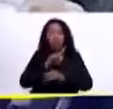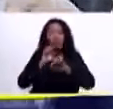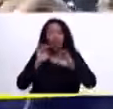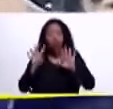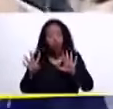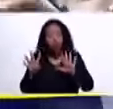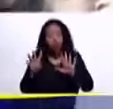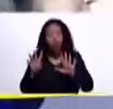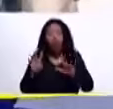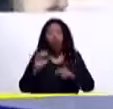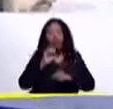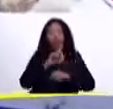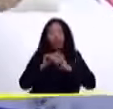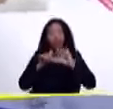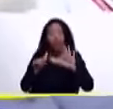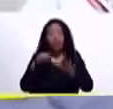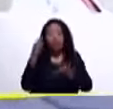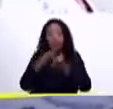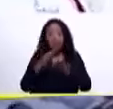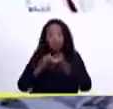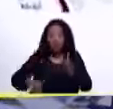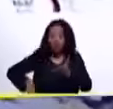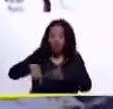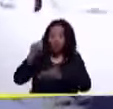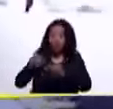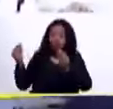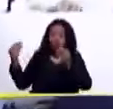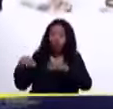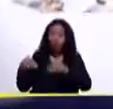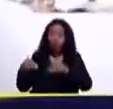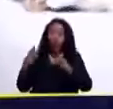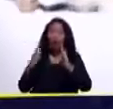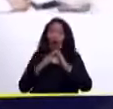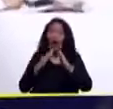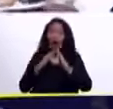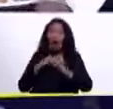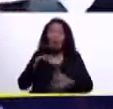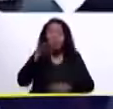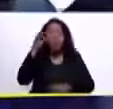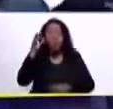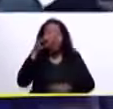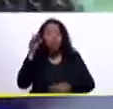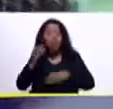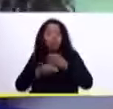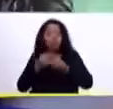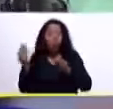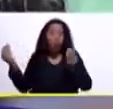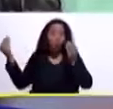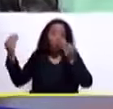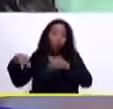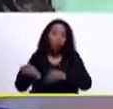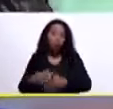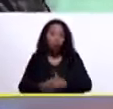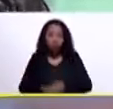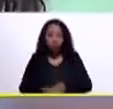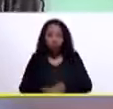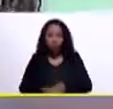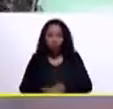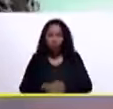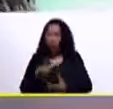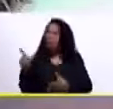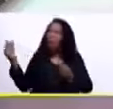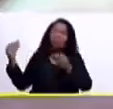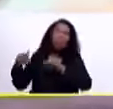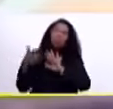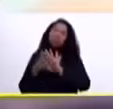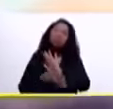de septiembre, que firmamos en la Casa Amarilla, se llamaron los acuerdos de la Casa Amarilla. Esos